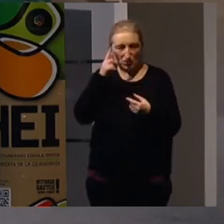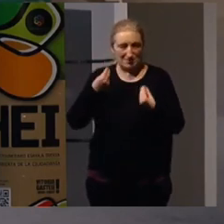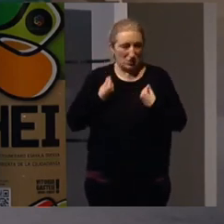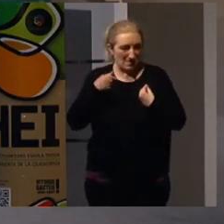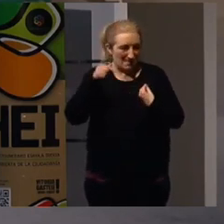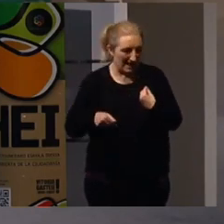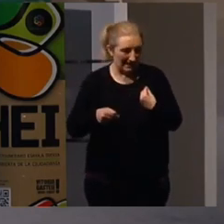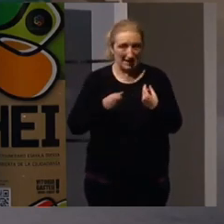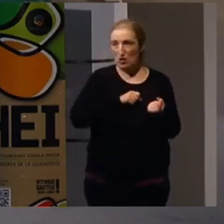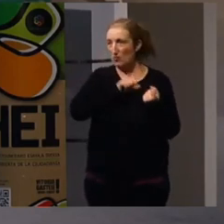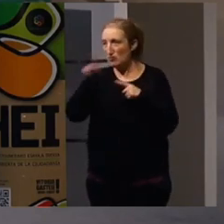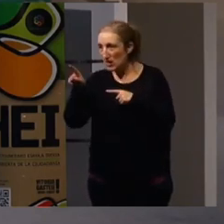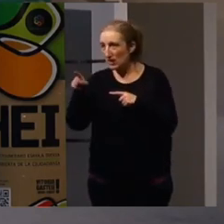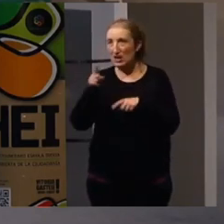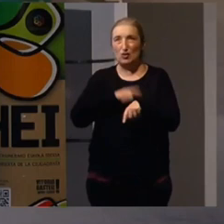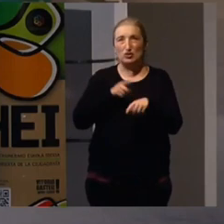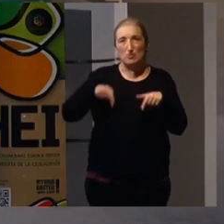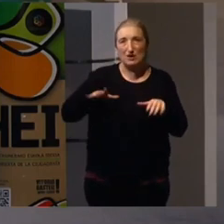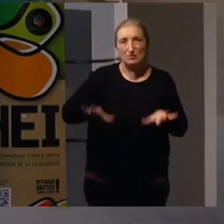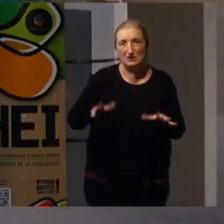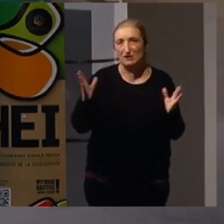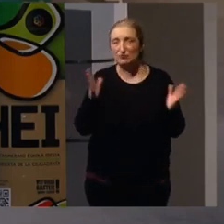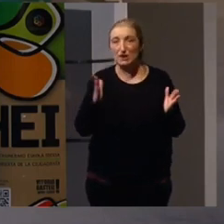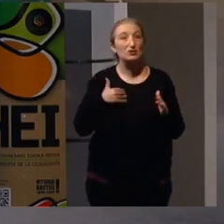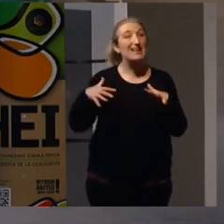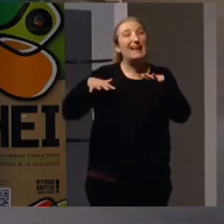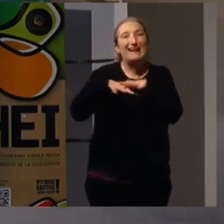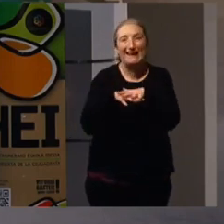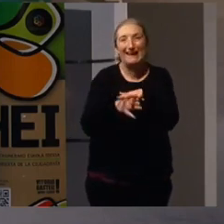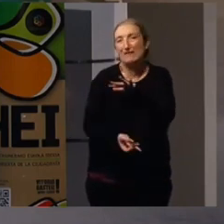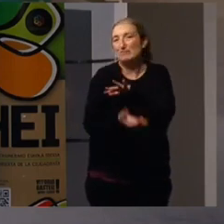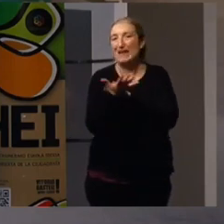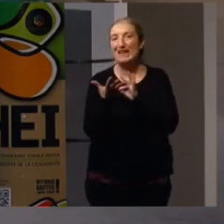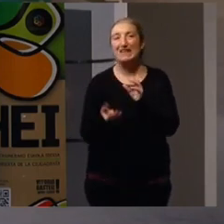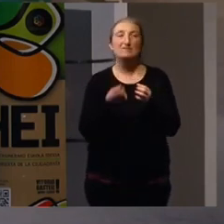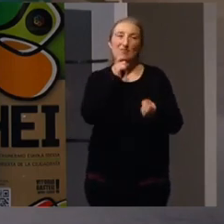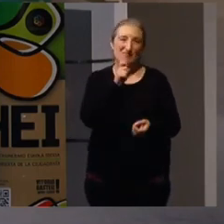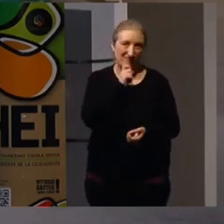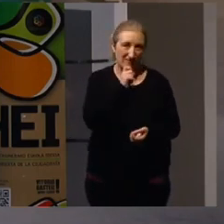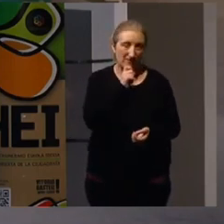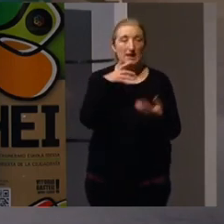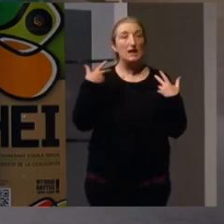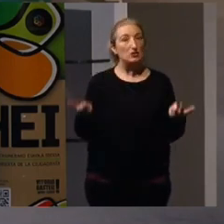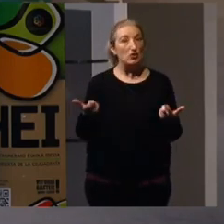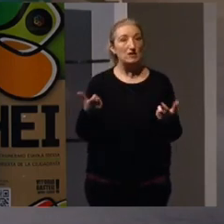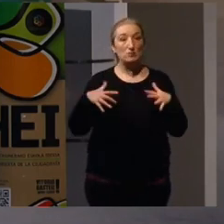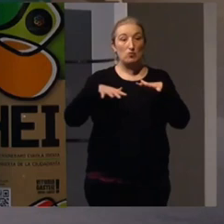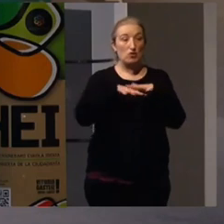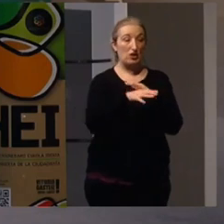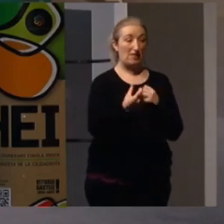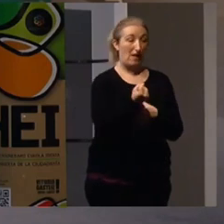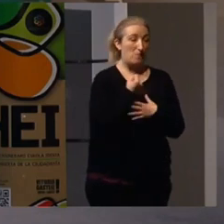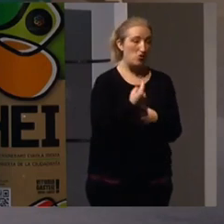en un sitio o no, es muy difícil que puedas hacer esa red, ¿no? Y esto le aplica mucho a las personas que, por lo que sea, pierden su red de